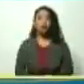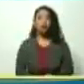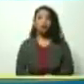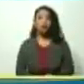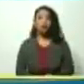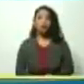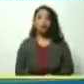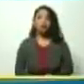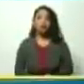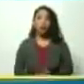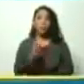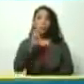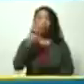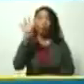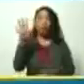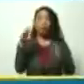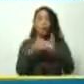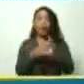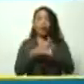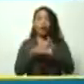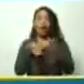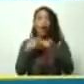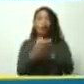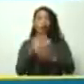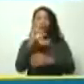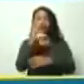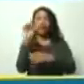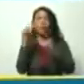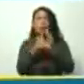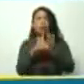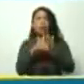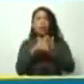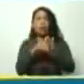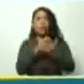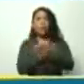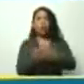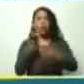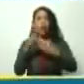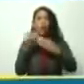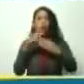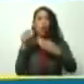entre 24 mil a 30 mil señora vicepresidenta